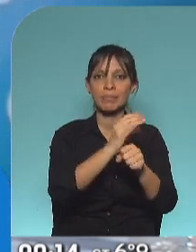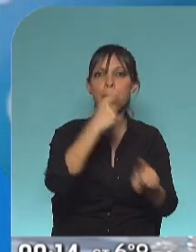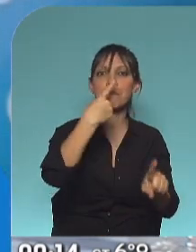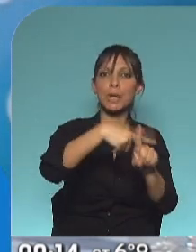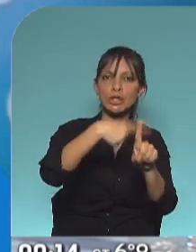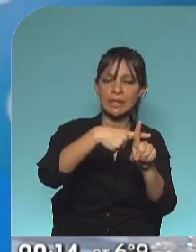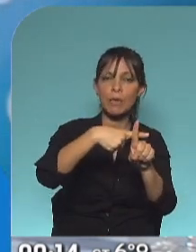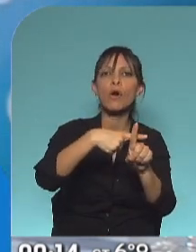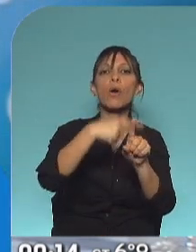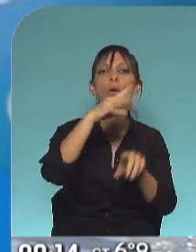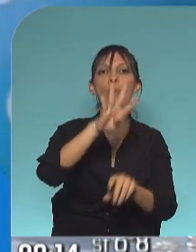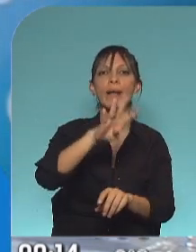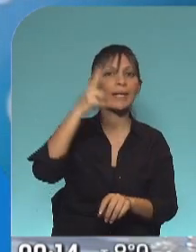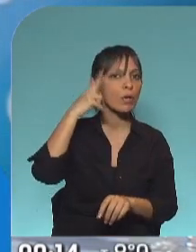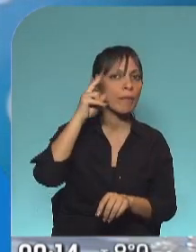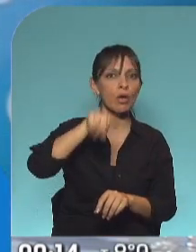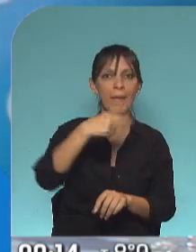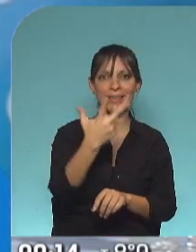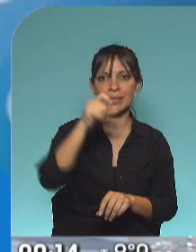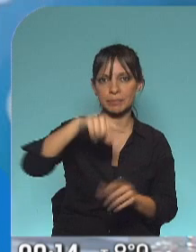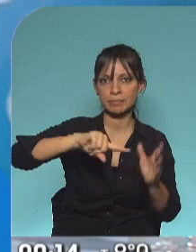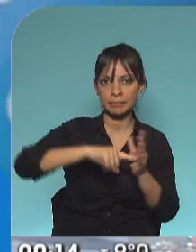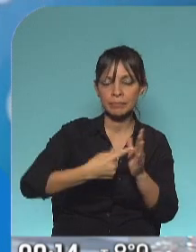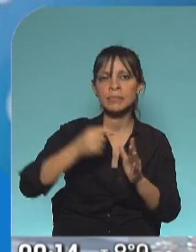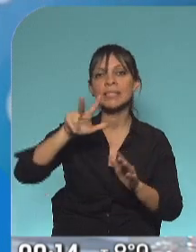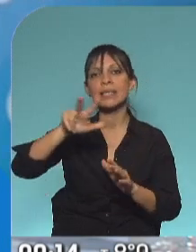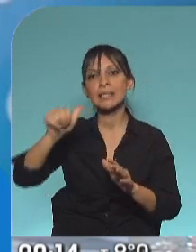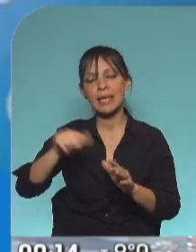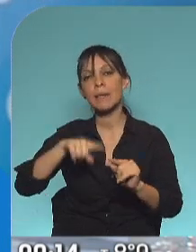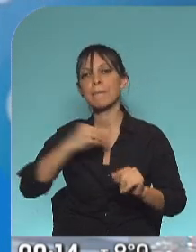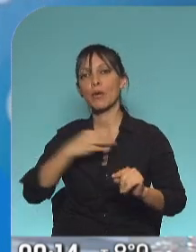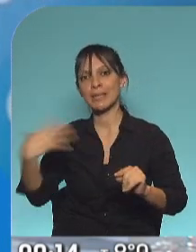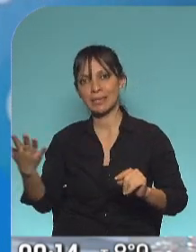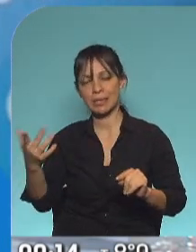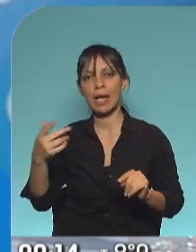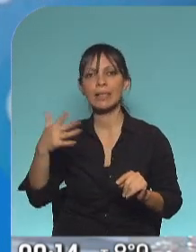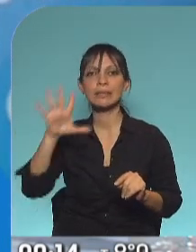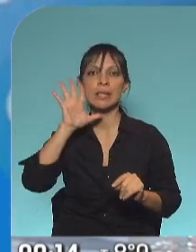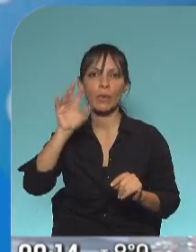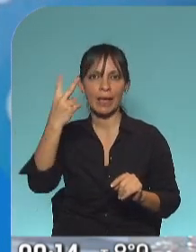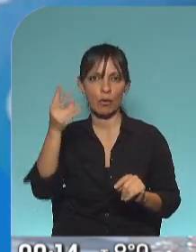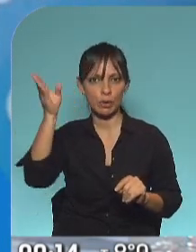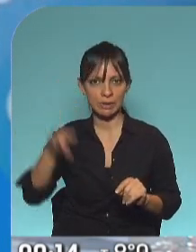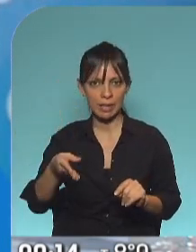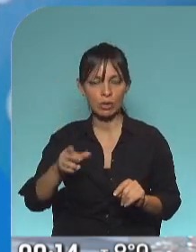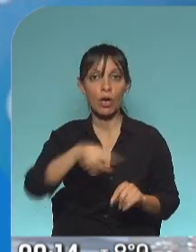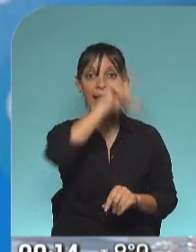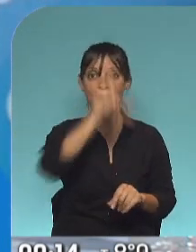de 49.3, en la ciudad de Buenos Aires 36, en la provincia de Buenos Aires 52 y en el resto del